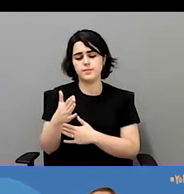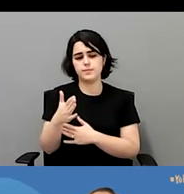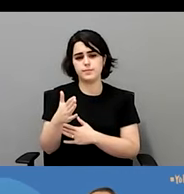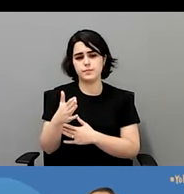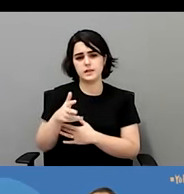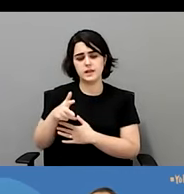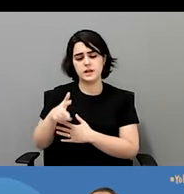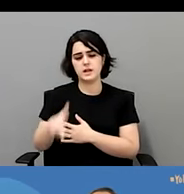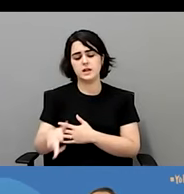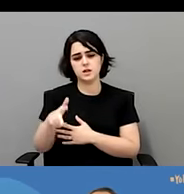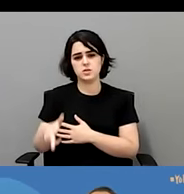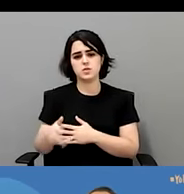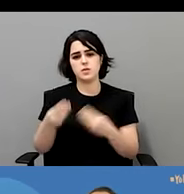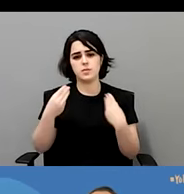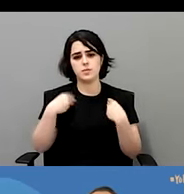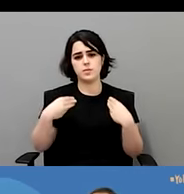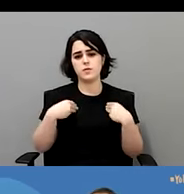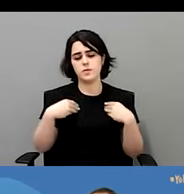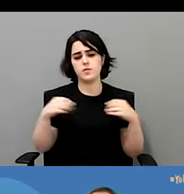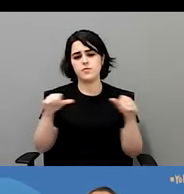derecho a vivir de forma